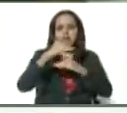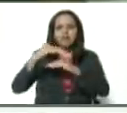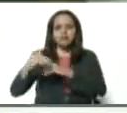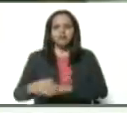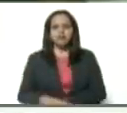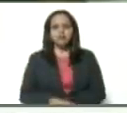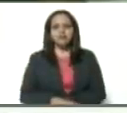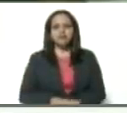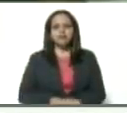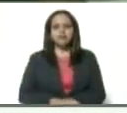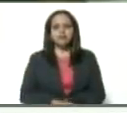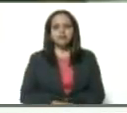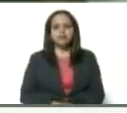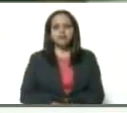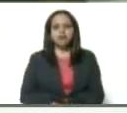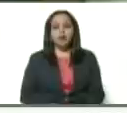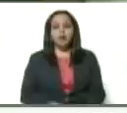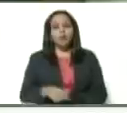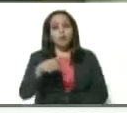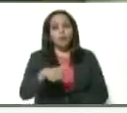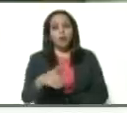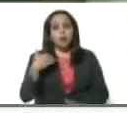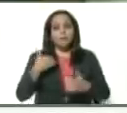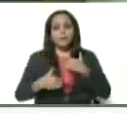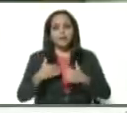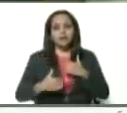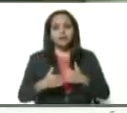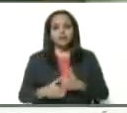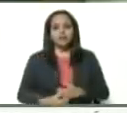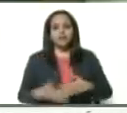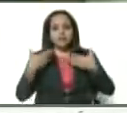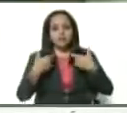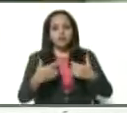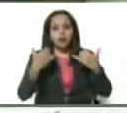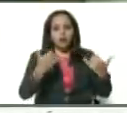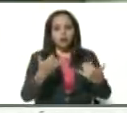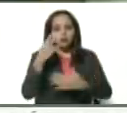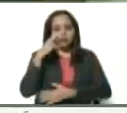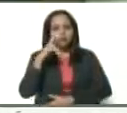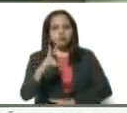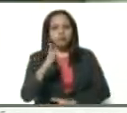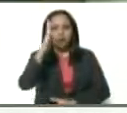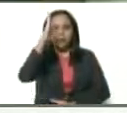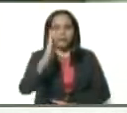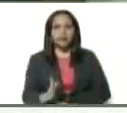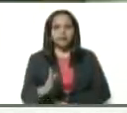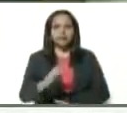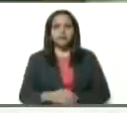Hoy, miércoles de salud, allá en Miraflores, si me pueden poner la pantalla compartida.